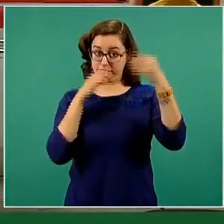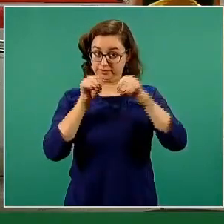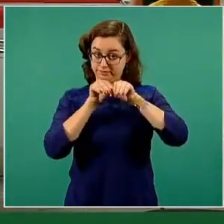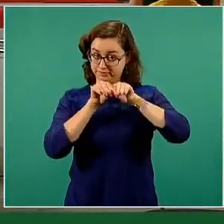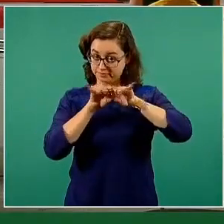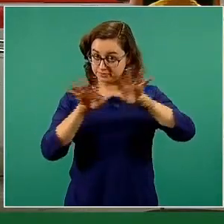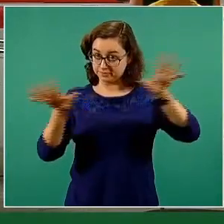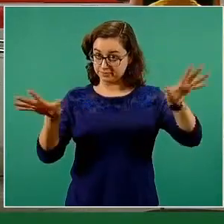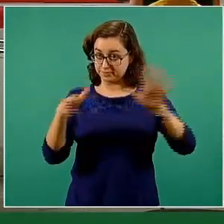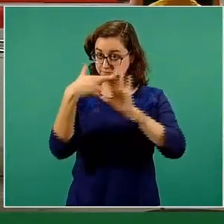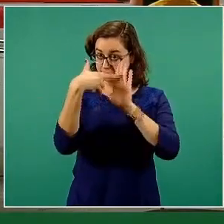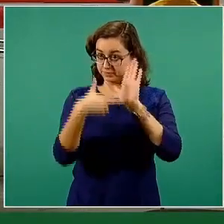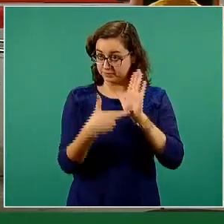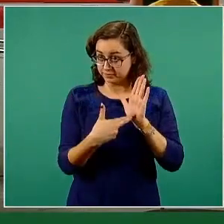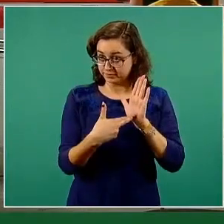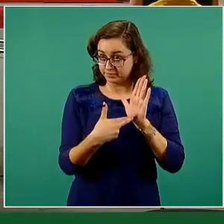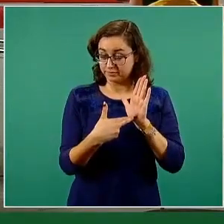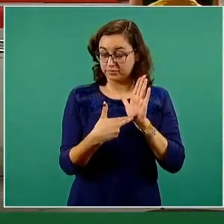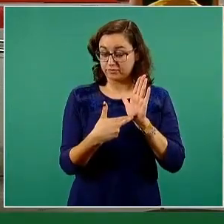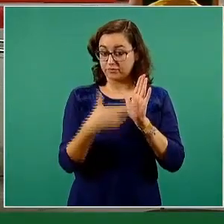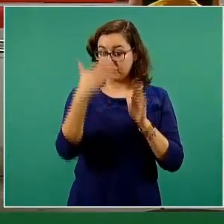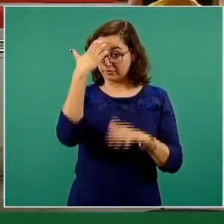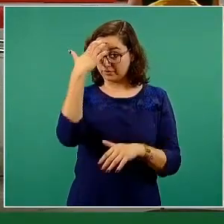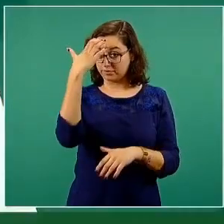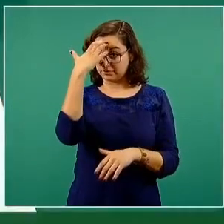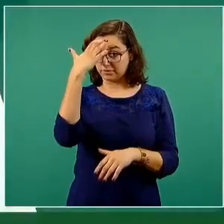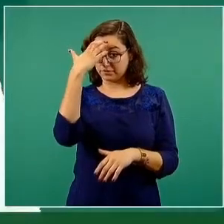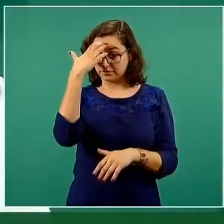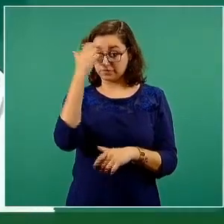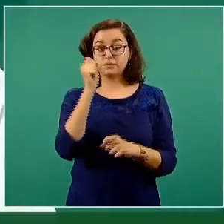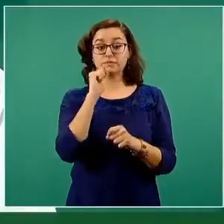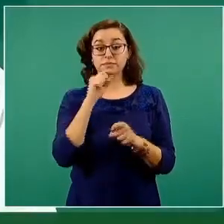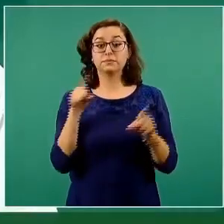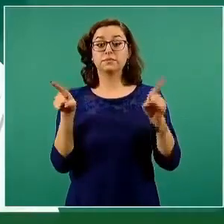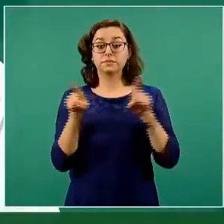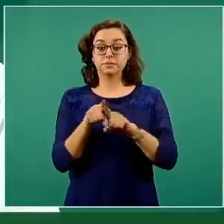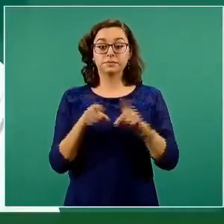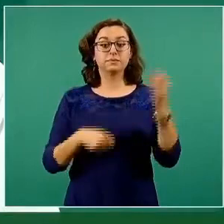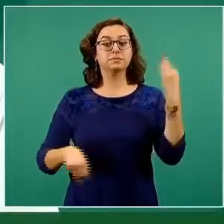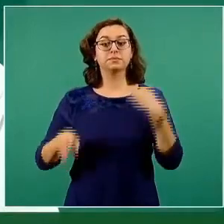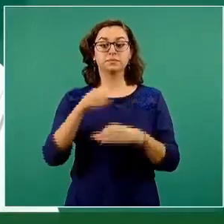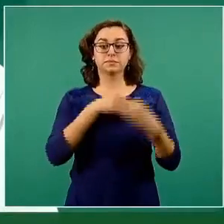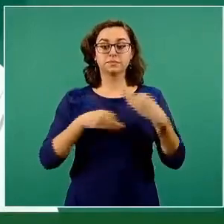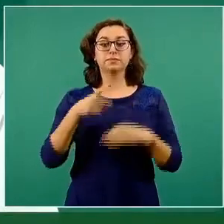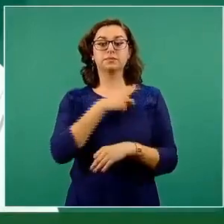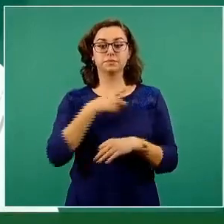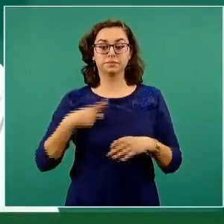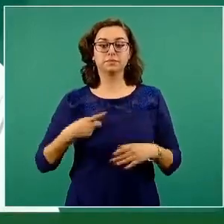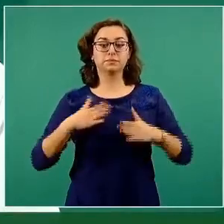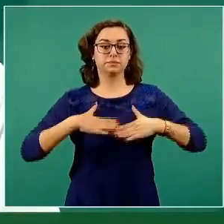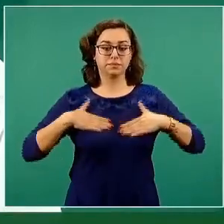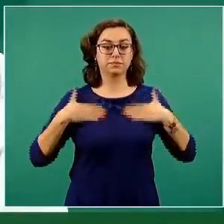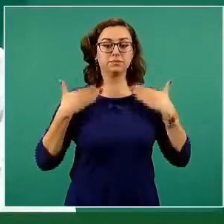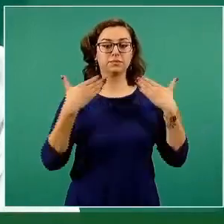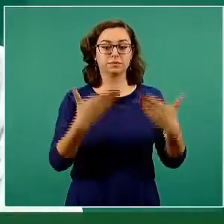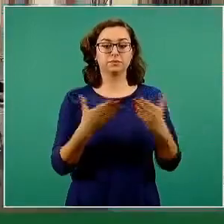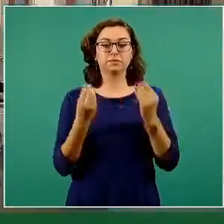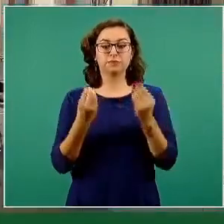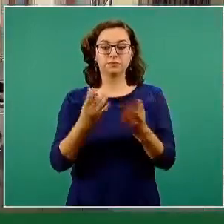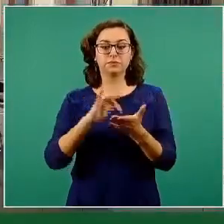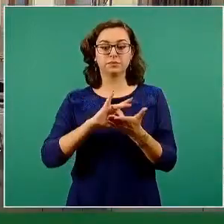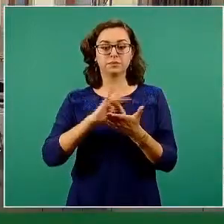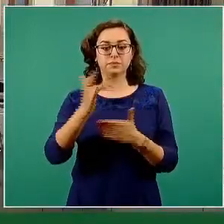este criterio y sobre todo con este sentido general de confianza en el pueblo de México. Muchas gracias,